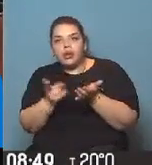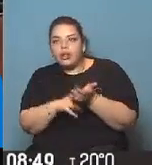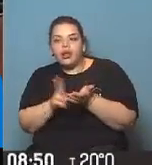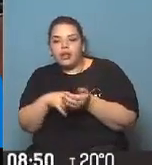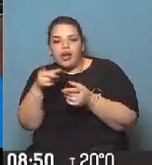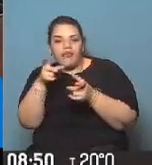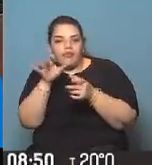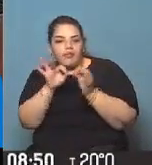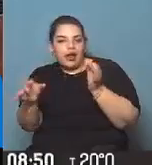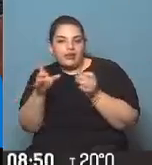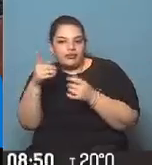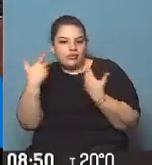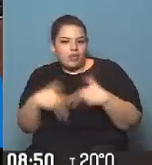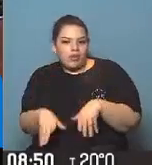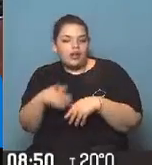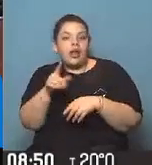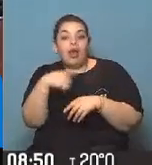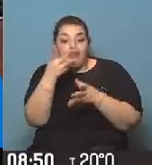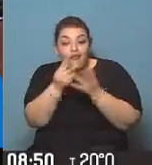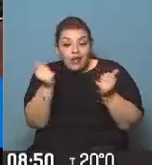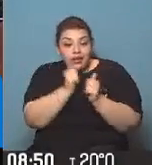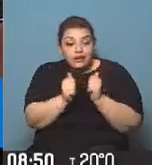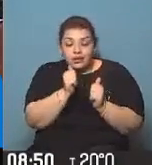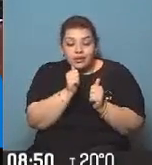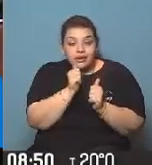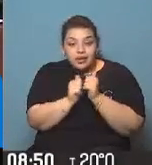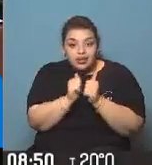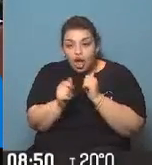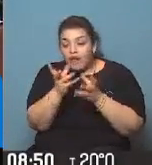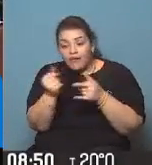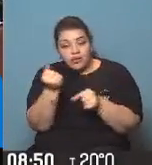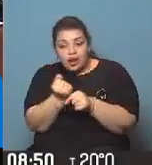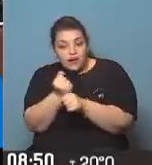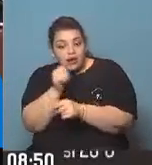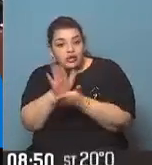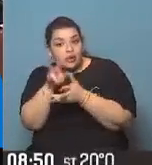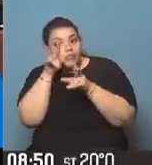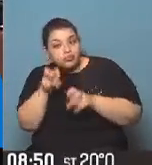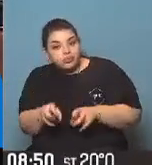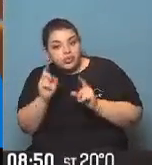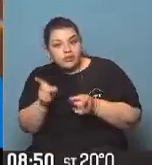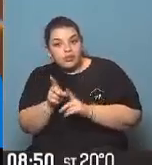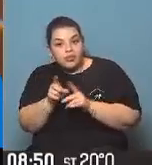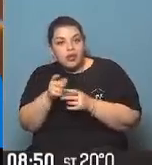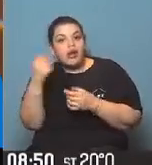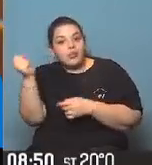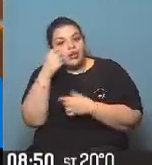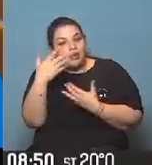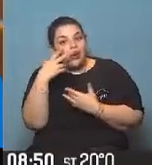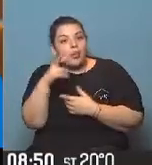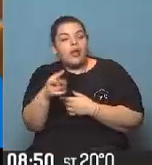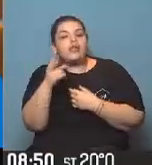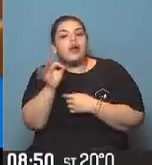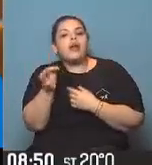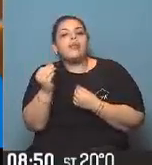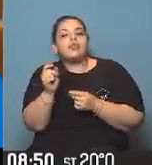¿no? Y para vos, después de haber hecho todo este trabajo de investigación, que recomiendo ampliamente para ver y entender un poco qué pasó